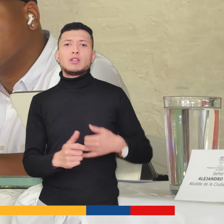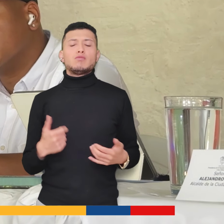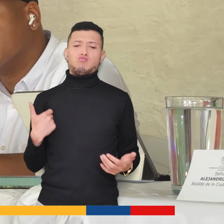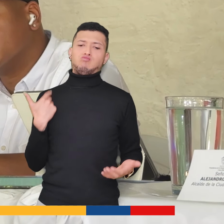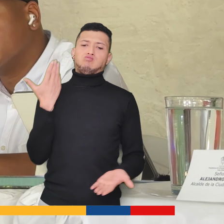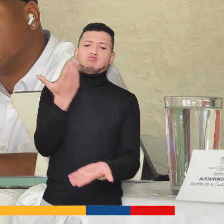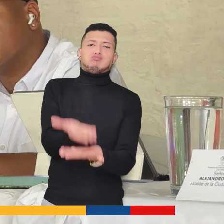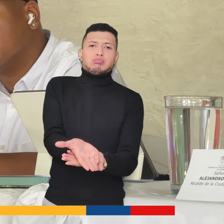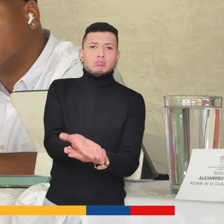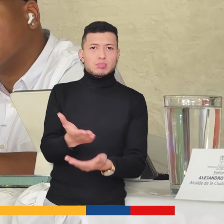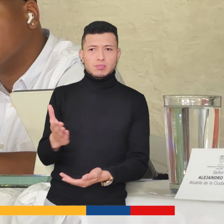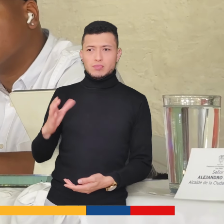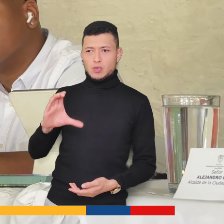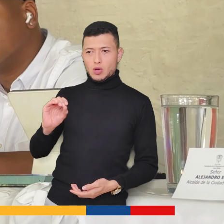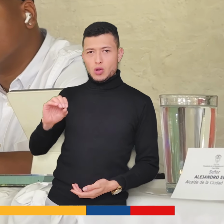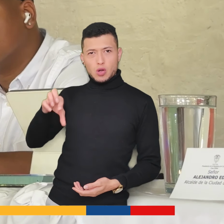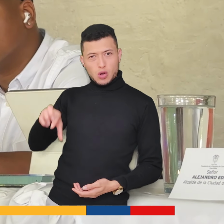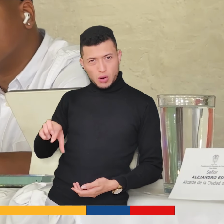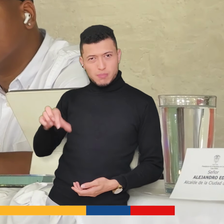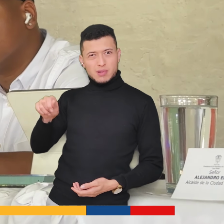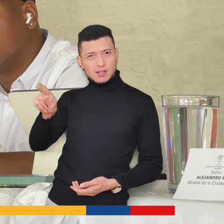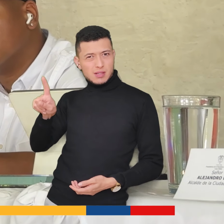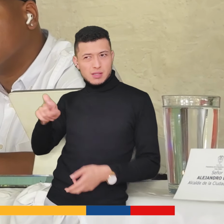en el marco de la CO una agenda.